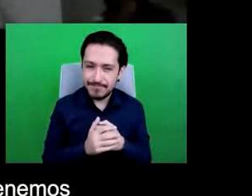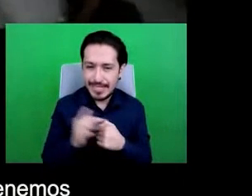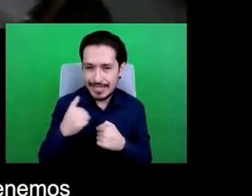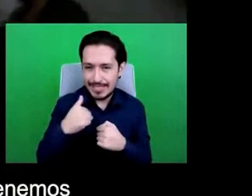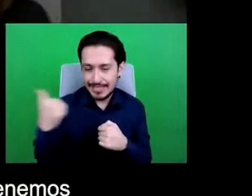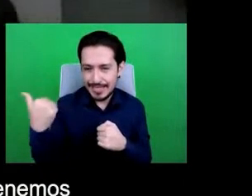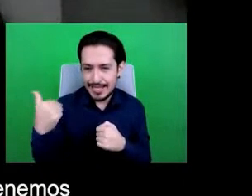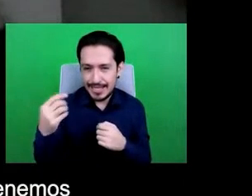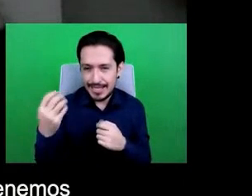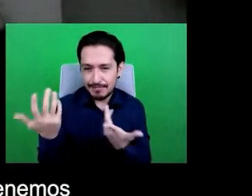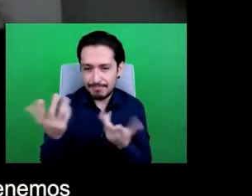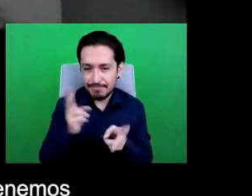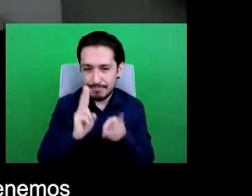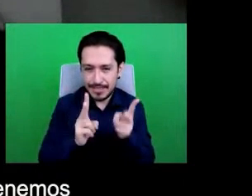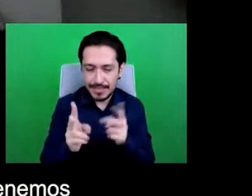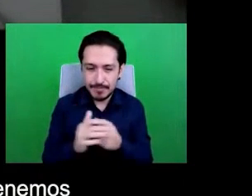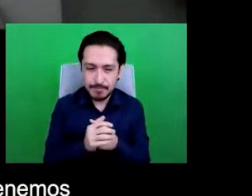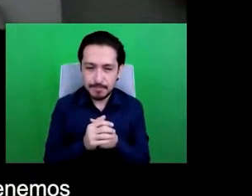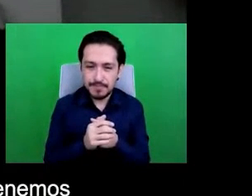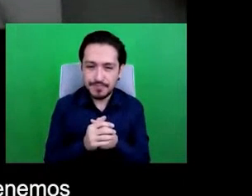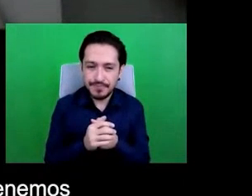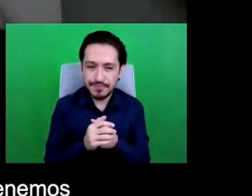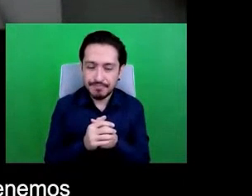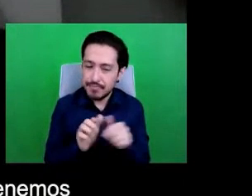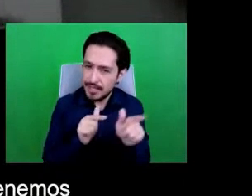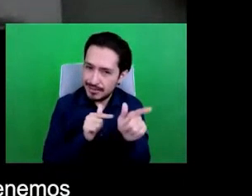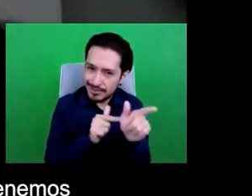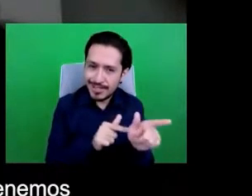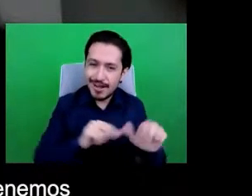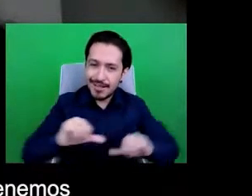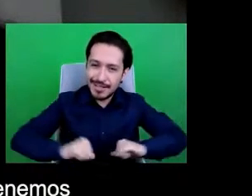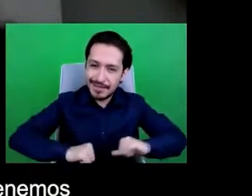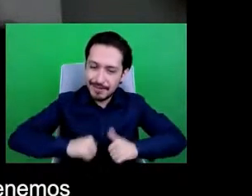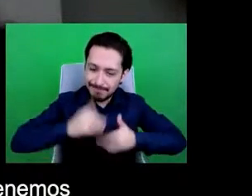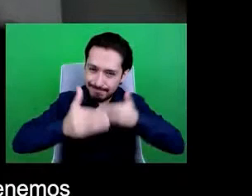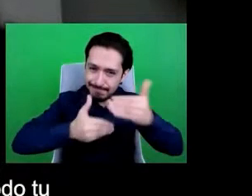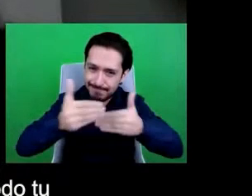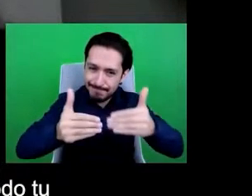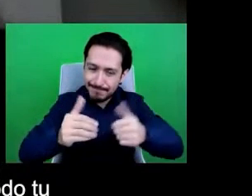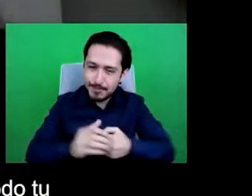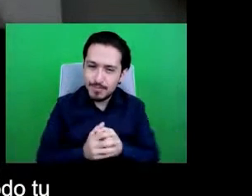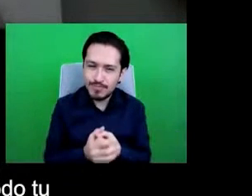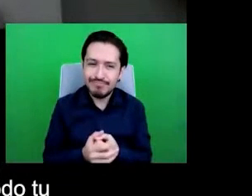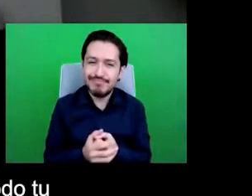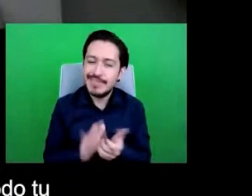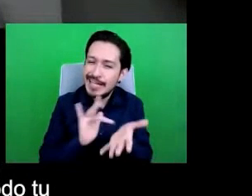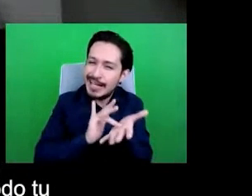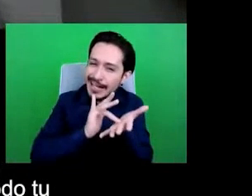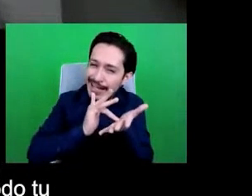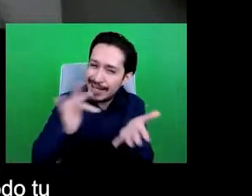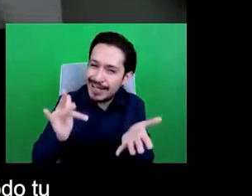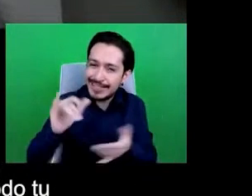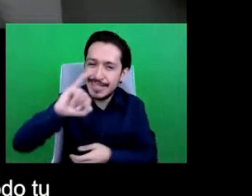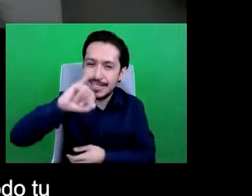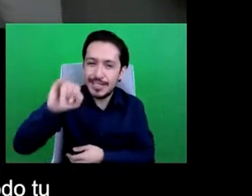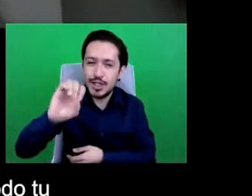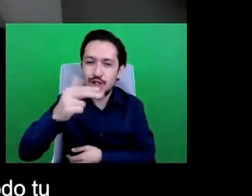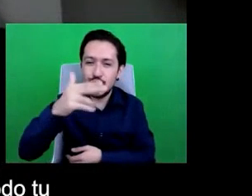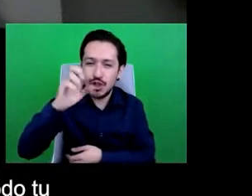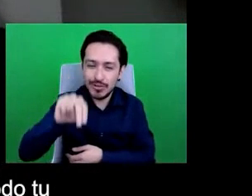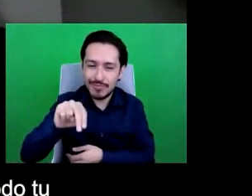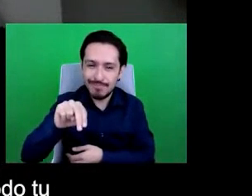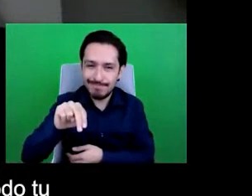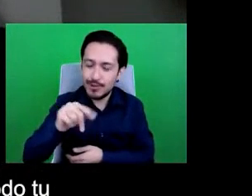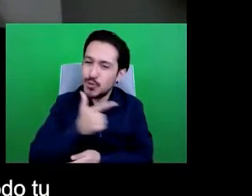Los invitamos a continuar en las actividades que tenemos preparadas para ustedes. Y pues muchísimas gracias, John. Ha sido un placer estar contigo